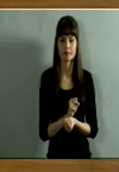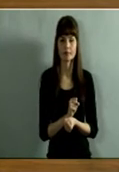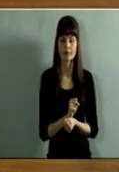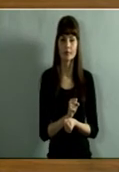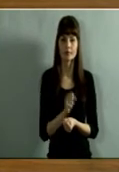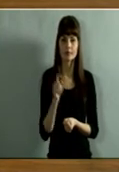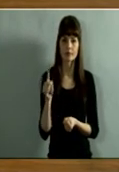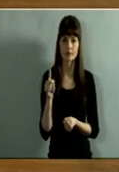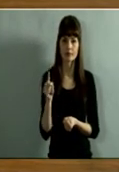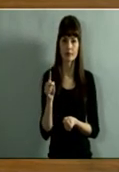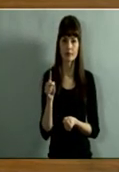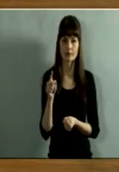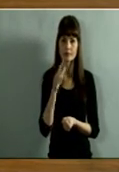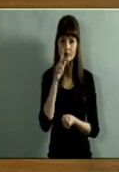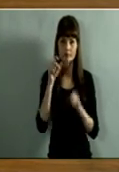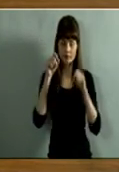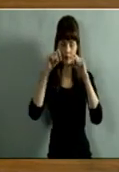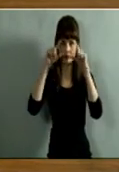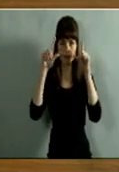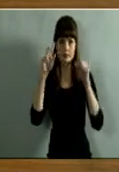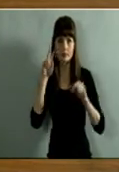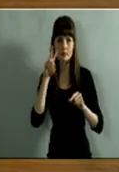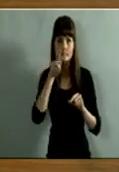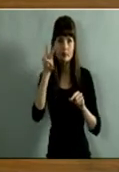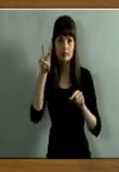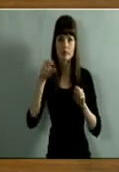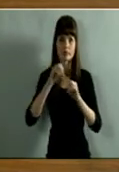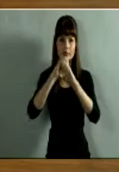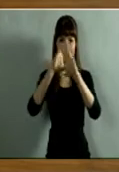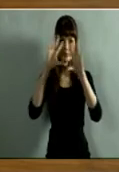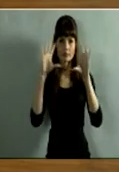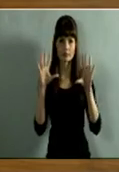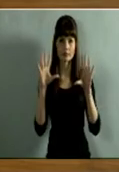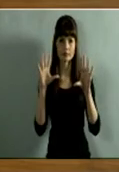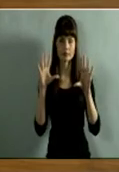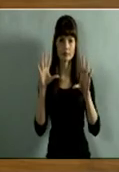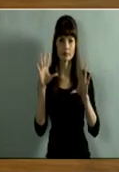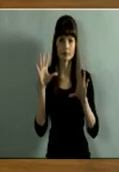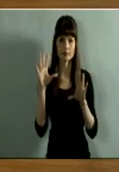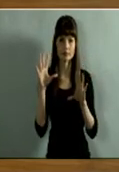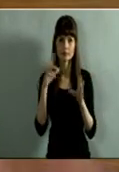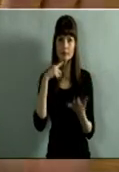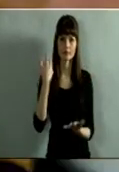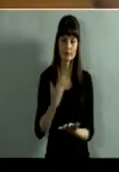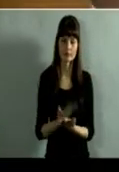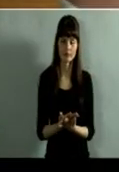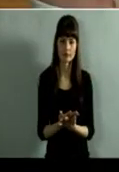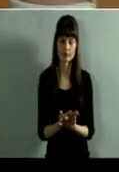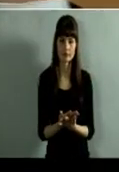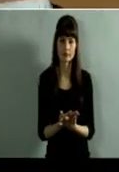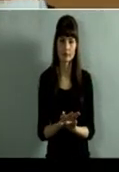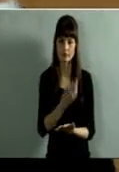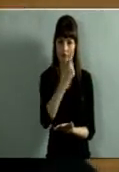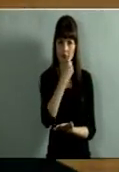Y cuando abrí los ojos, no lo podía creer, era algo increíble. De repente, ese ojo que